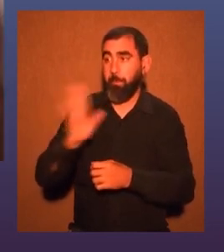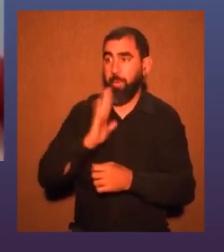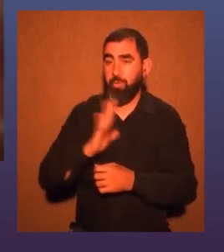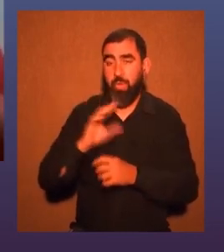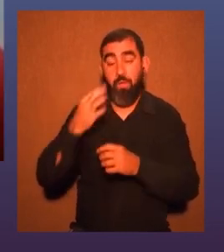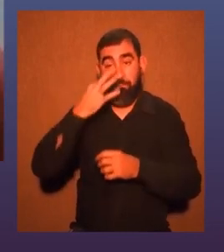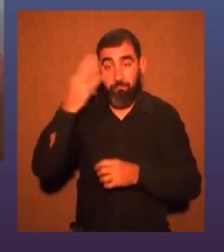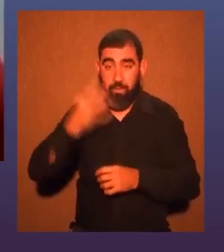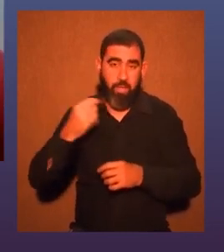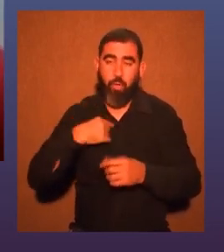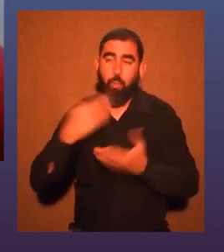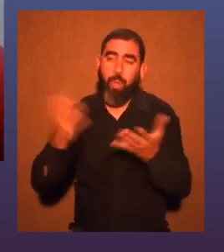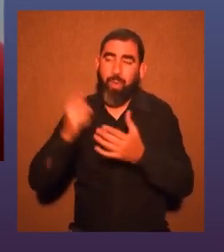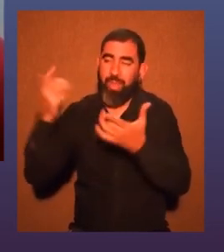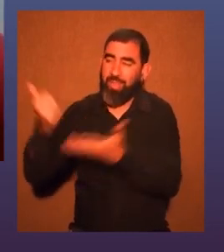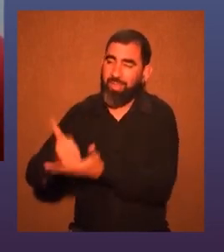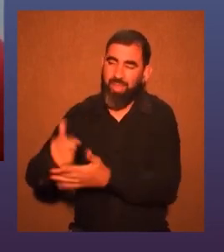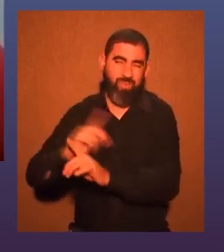general, sinceramente, ¿no? Esto no es...